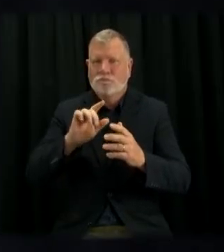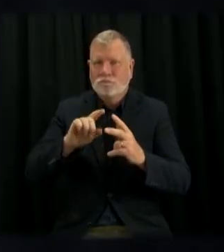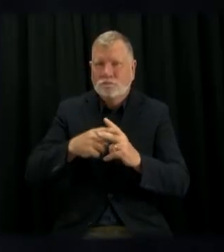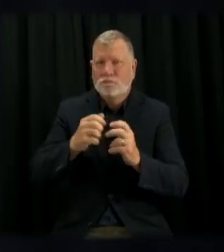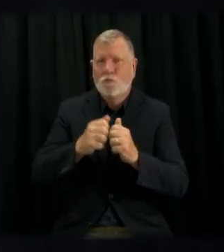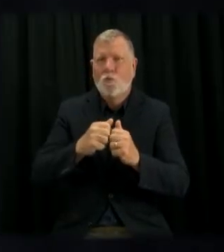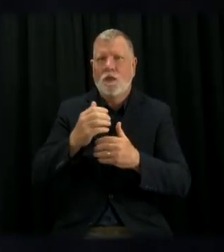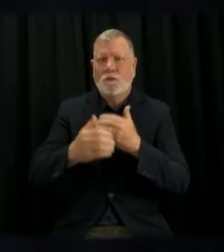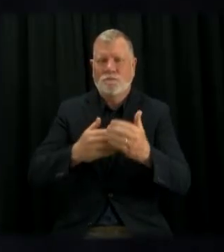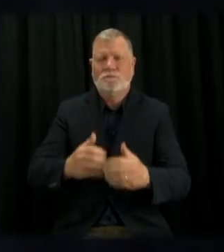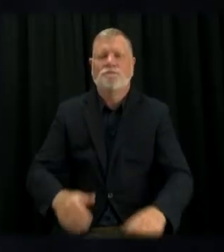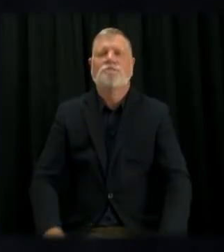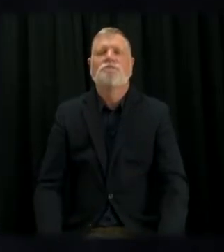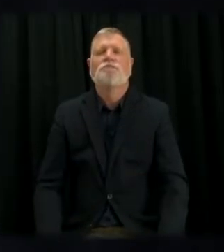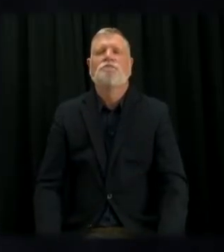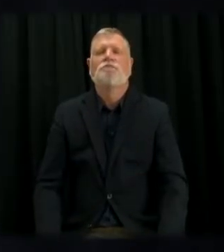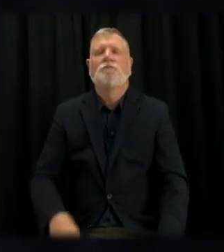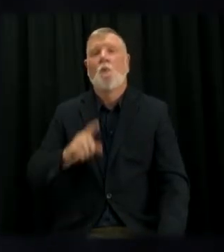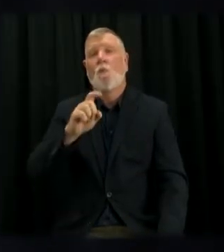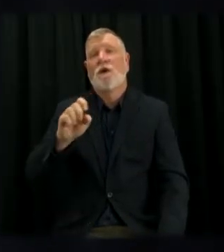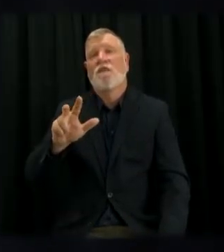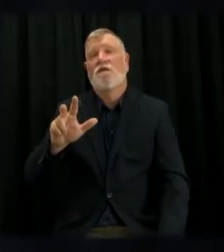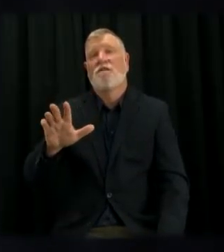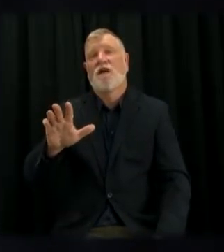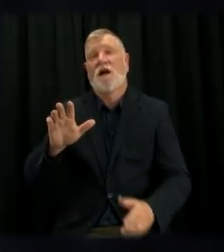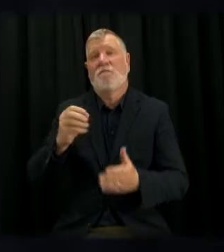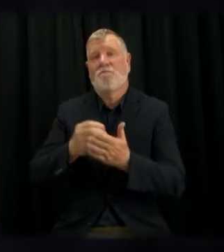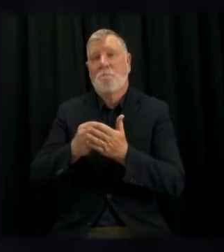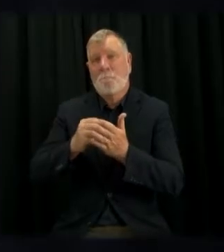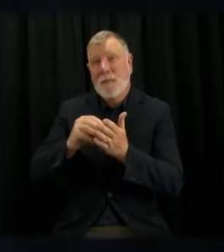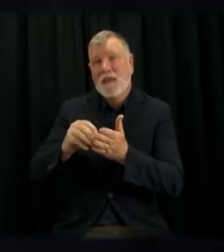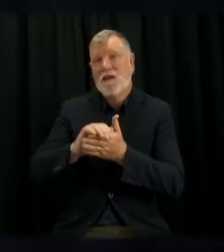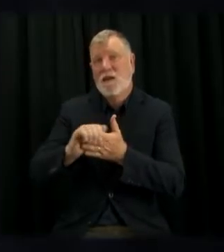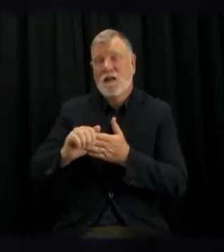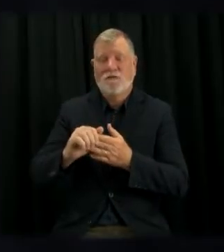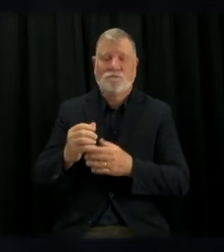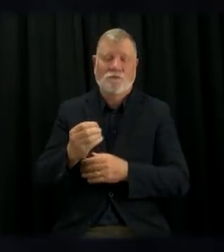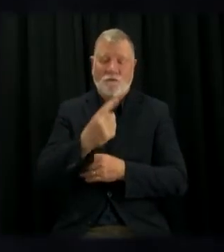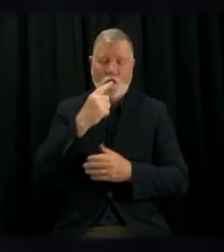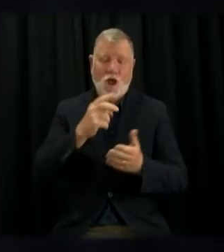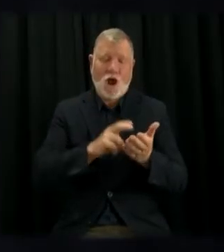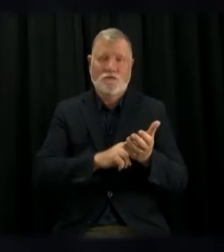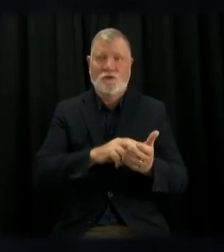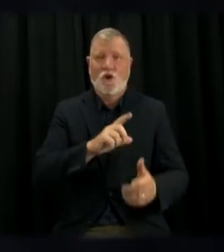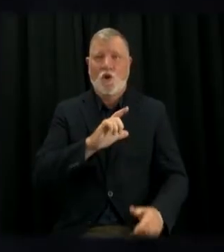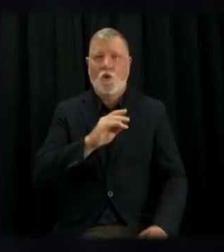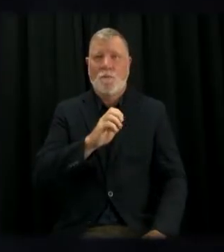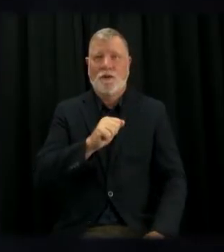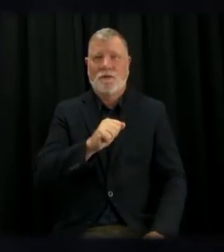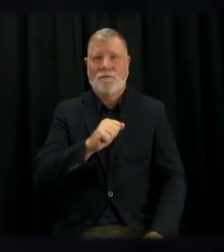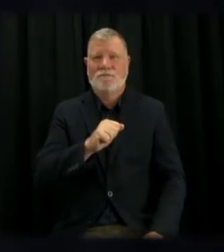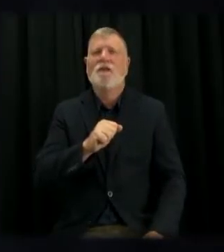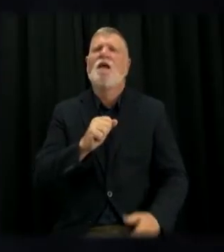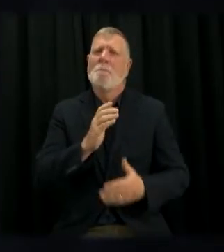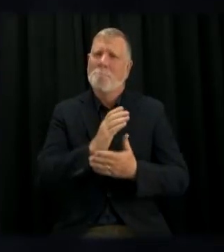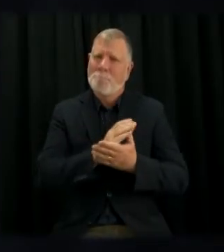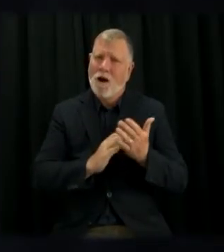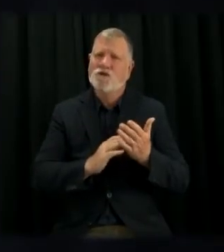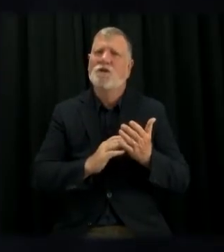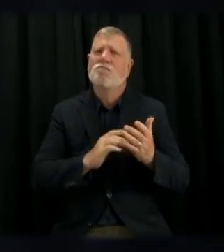y mejorar la generación es parte de ese presupuesto. Los 135 millones asignados al contrato de Luma